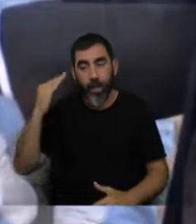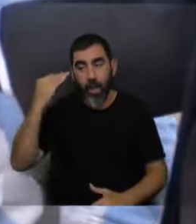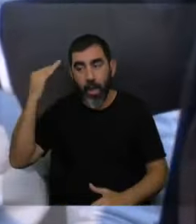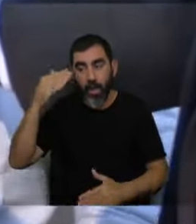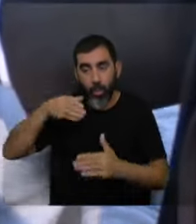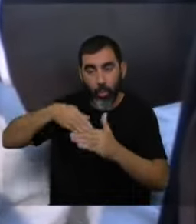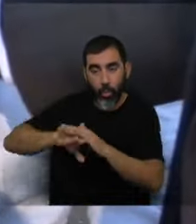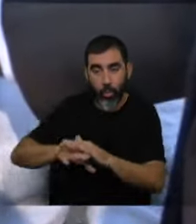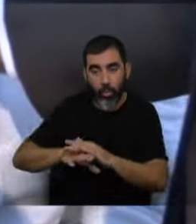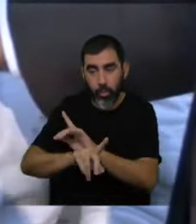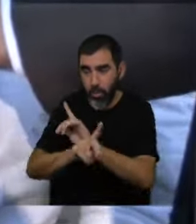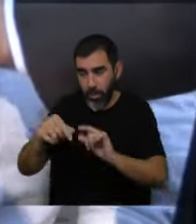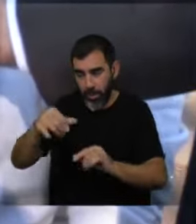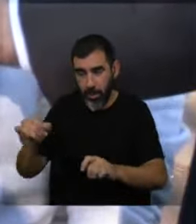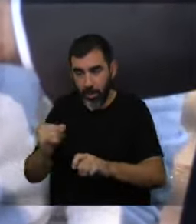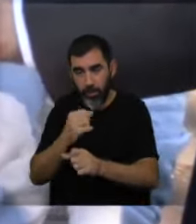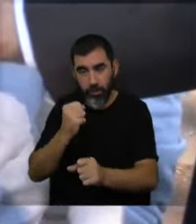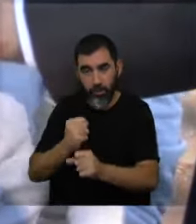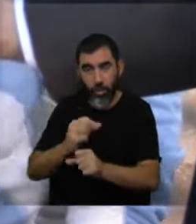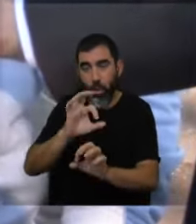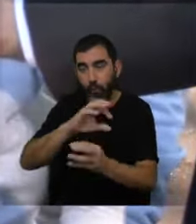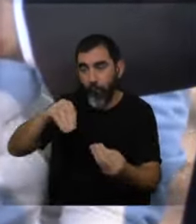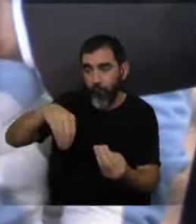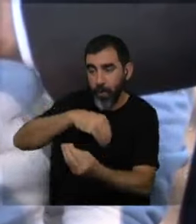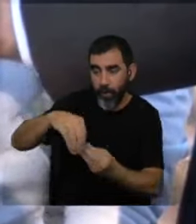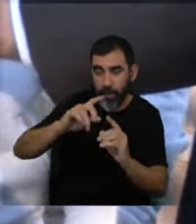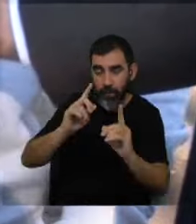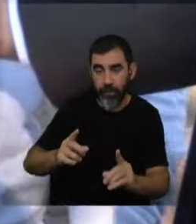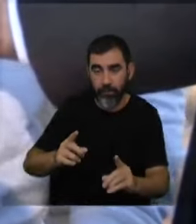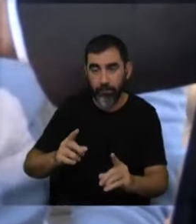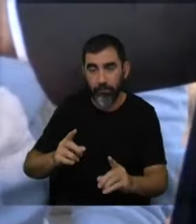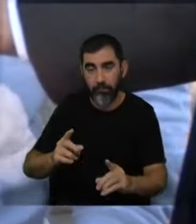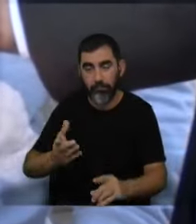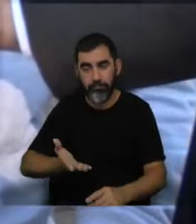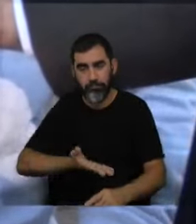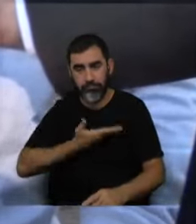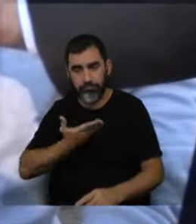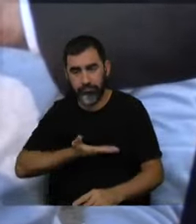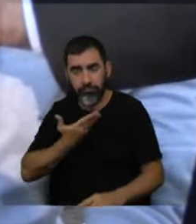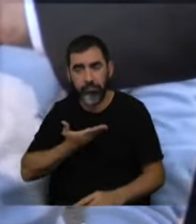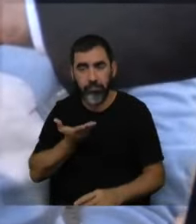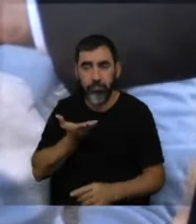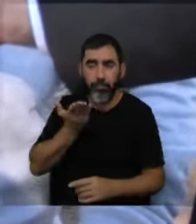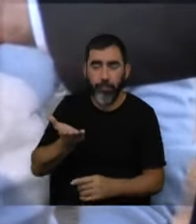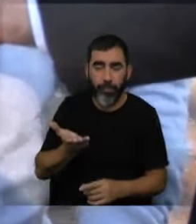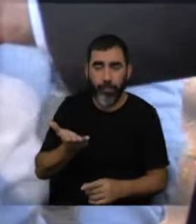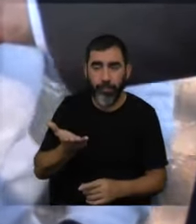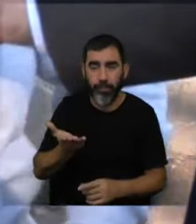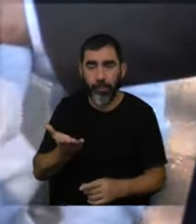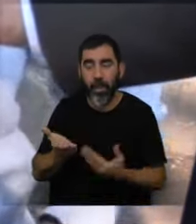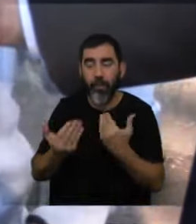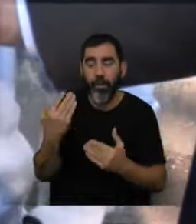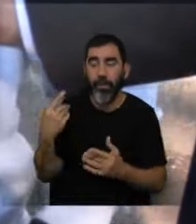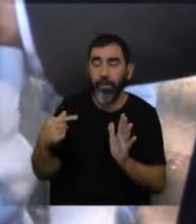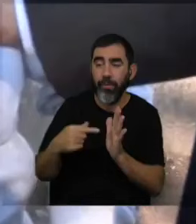no son de la institución o este familiares también eh reclamando solicitando no solo hablar con los